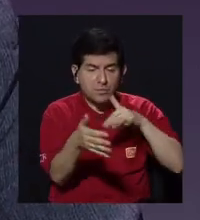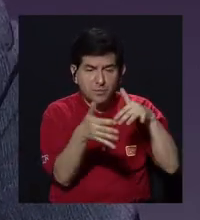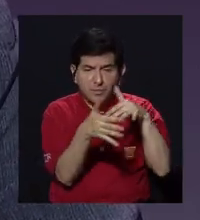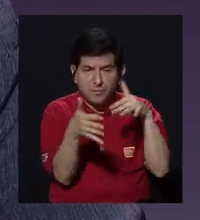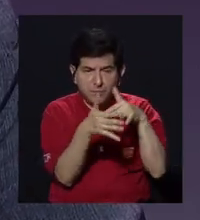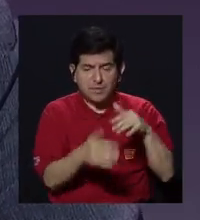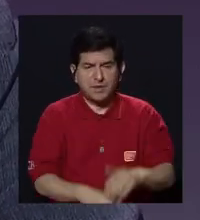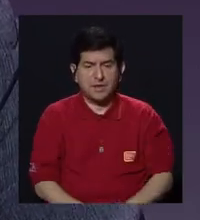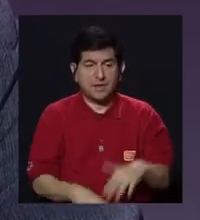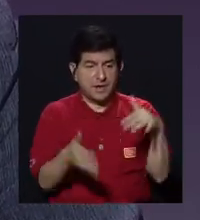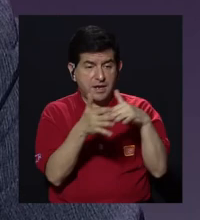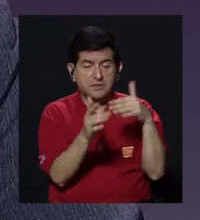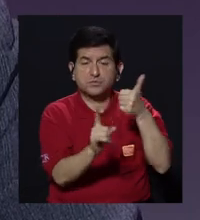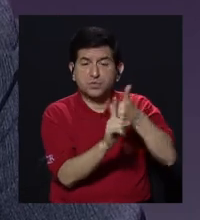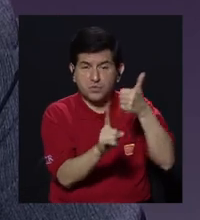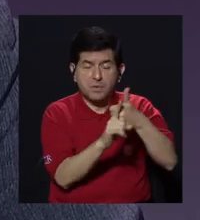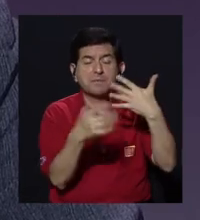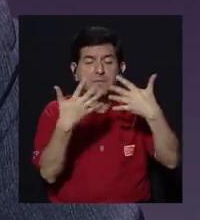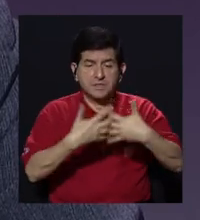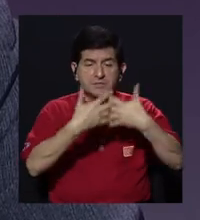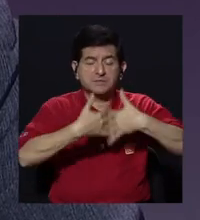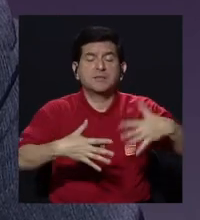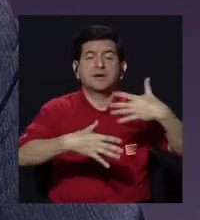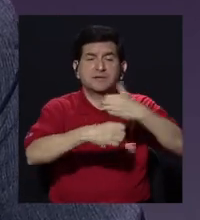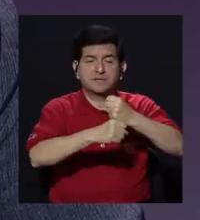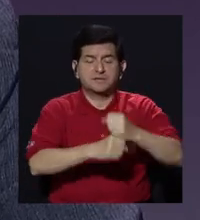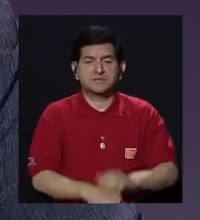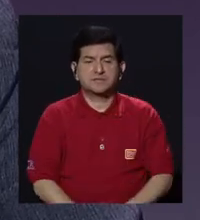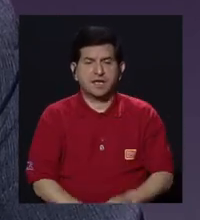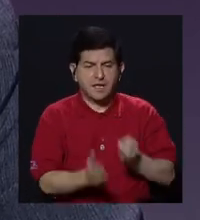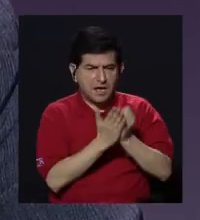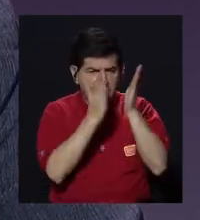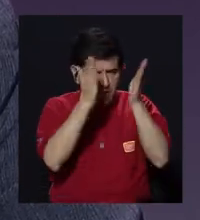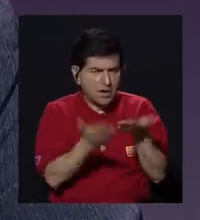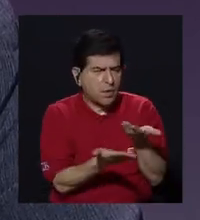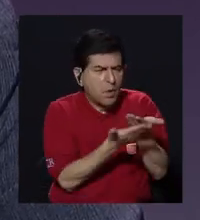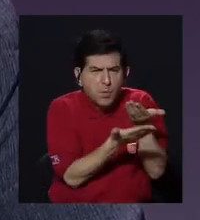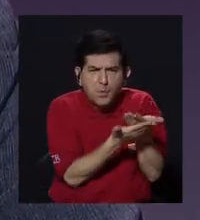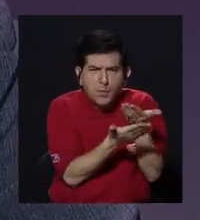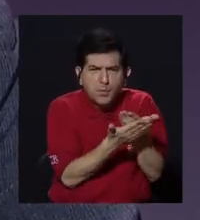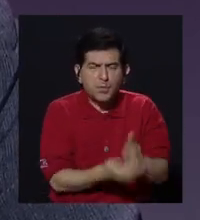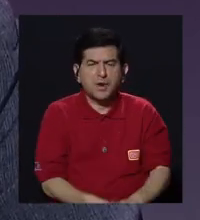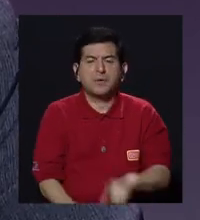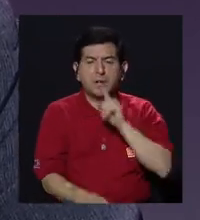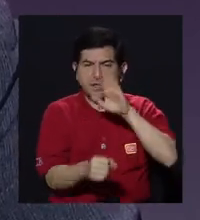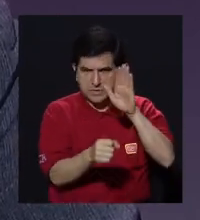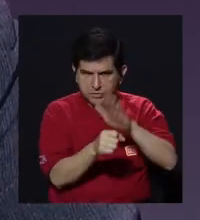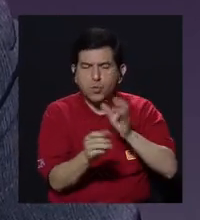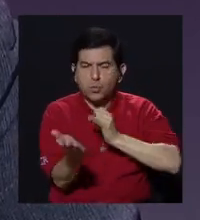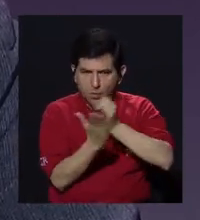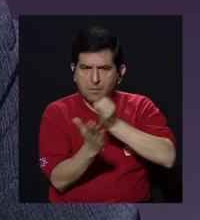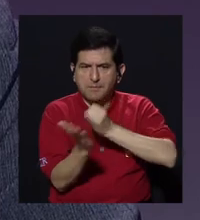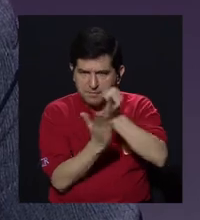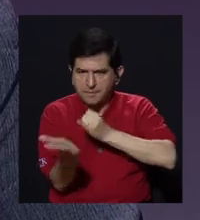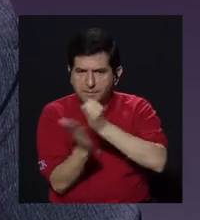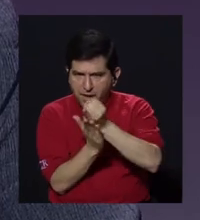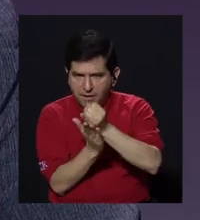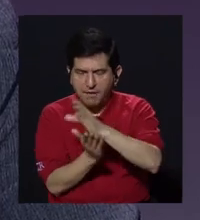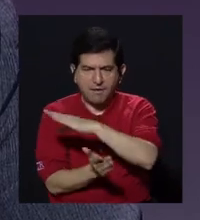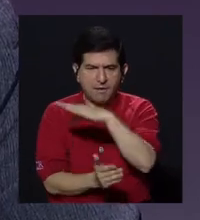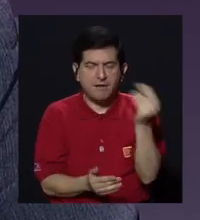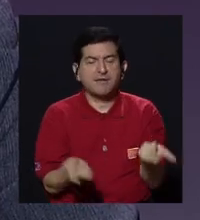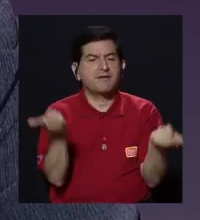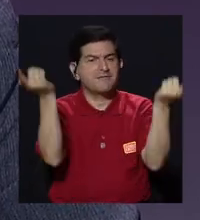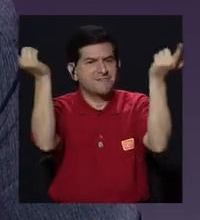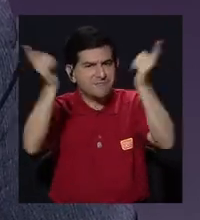estudio, porque el estudio se hace en la misma empresa, ¿verdad? El inspector lo que verifica es que se lleve a cabo la investigación y que